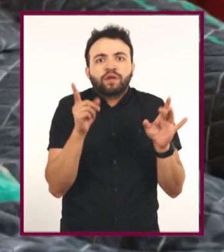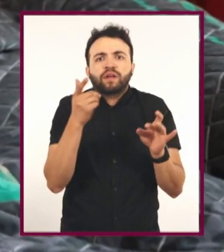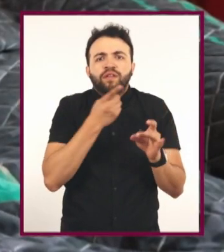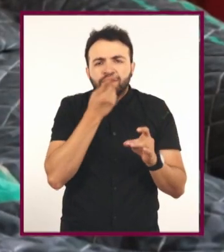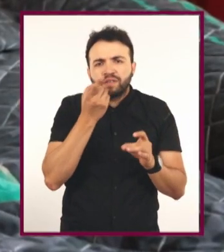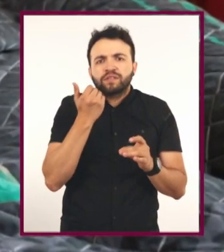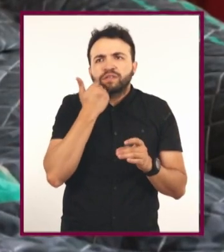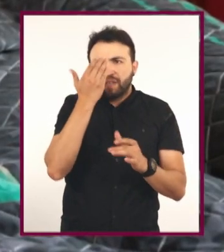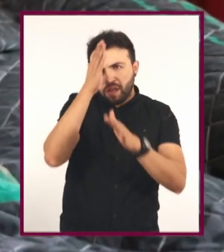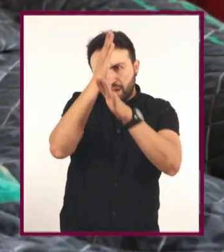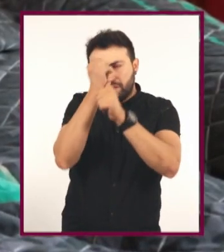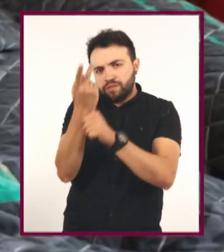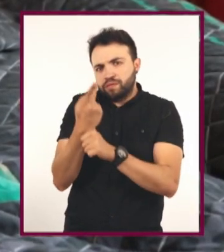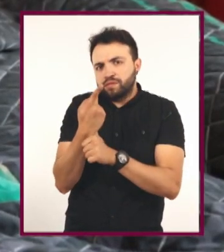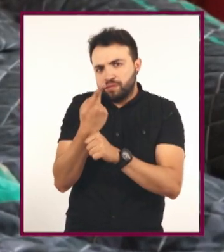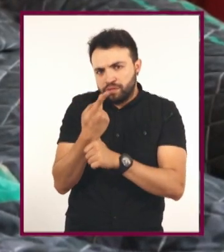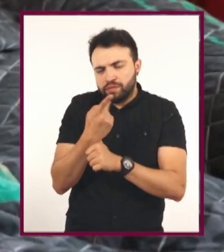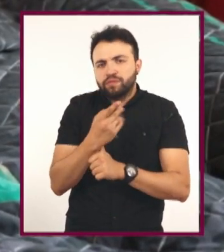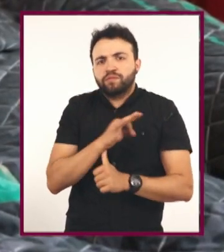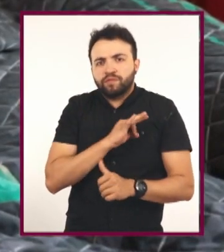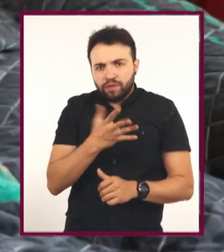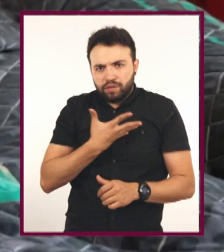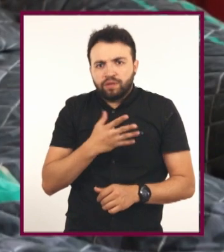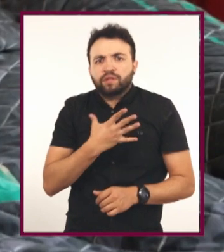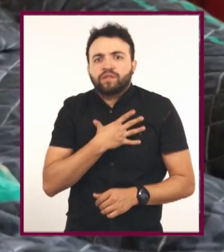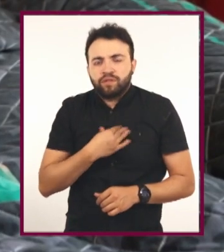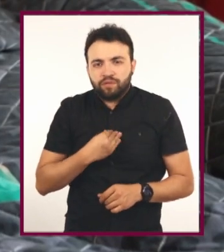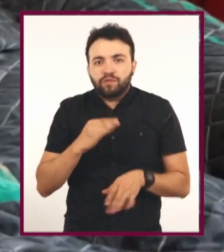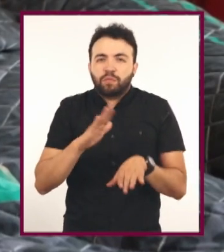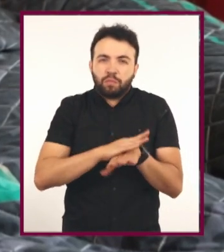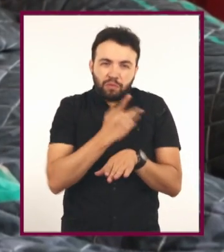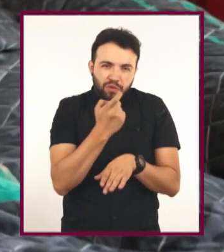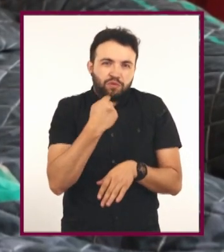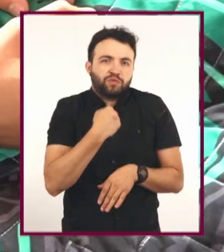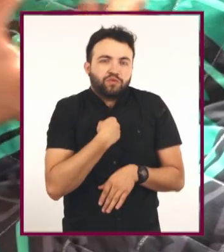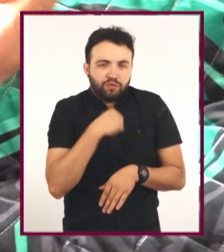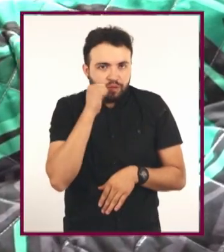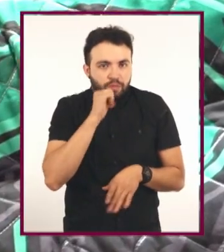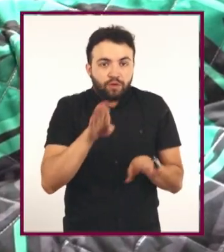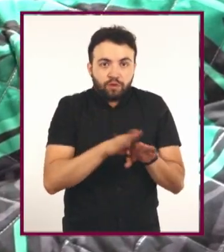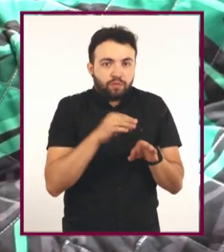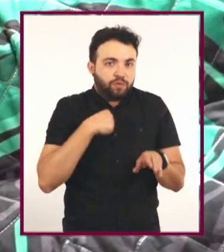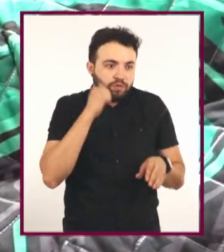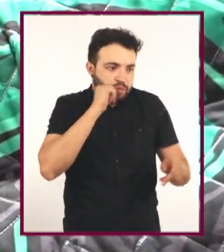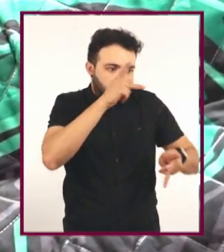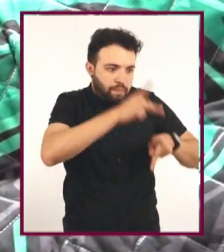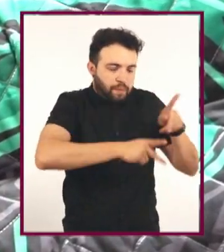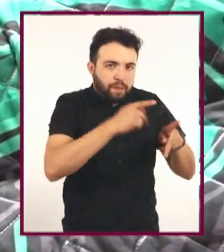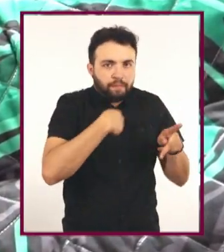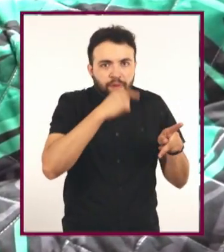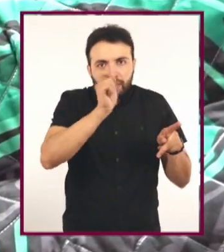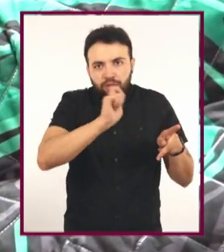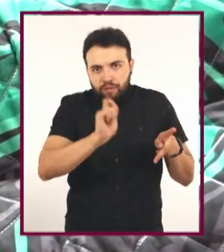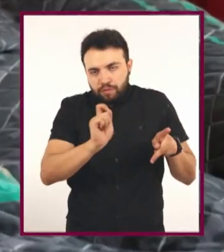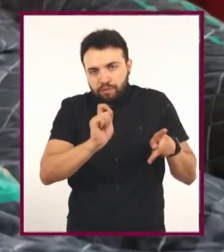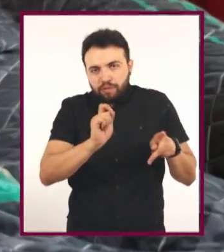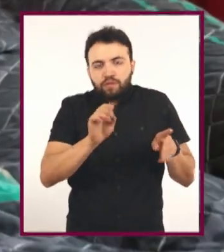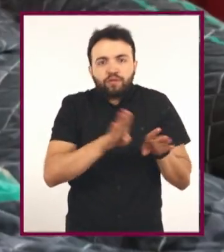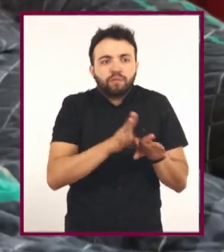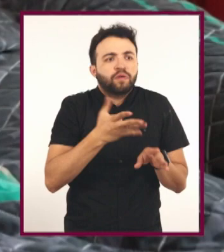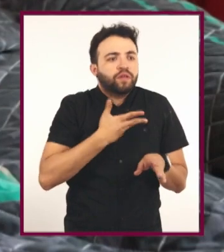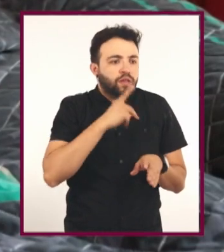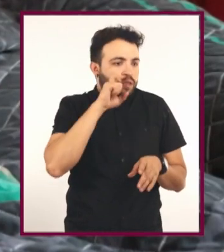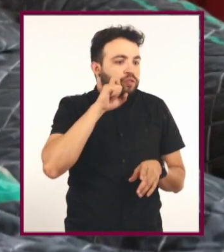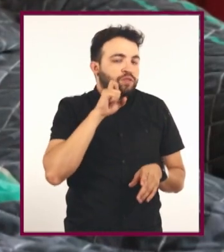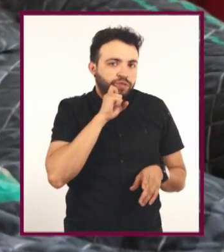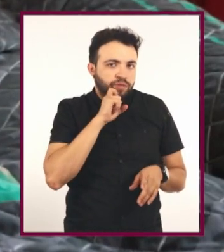lo que significó para ellos cuidar a mi hermana siendo tan jóvenes y con tantas obligaciones. Yo por eso primero platico con quien decida tener sexo y